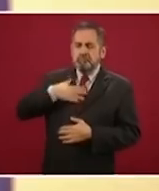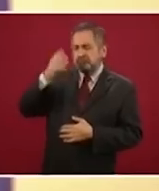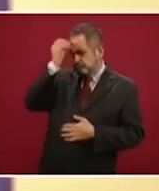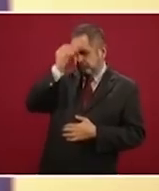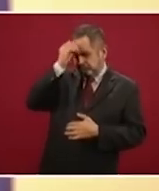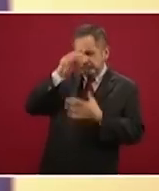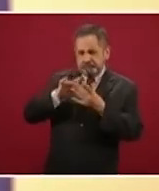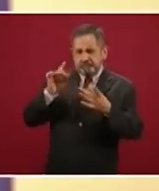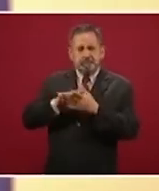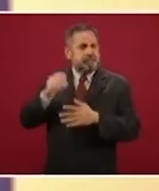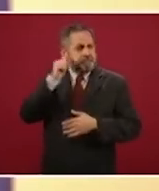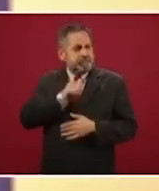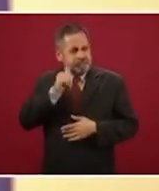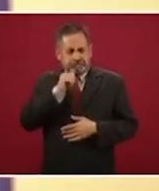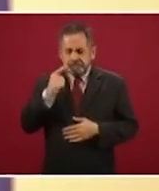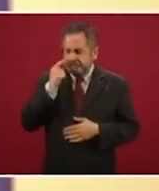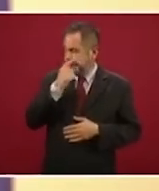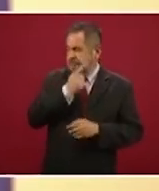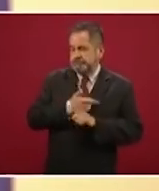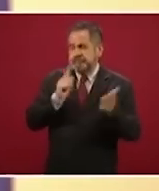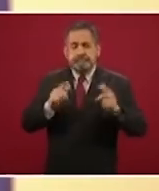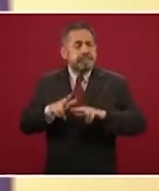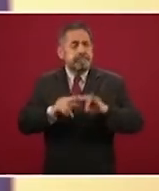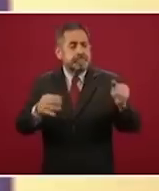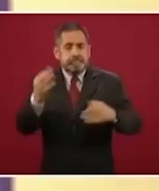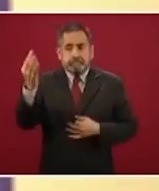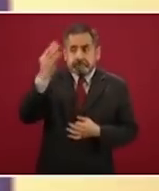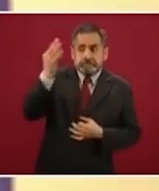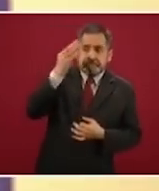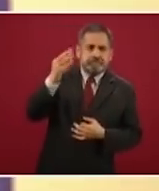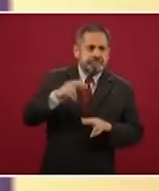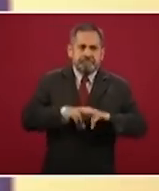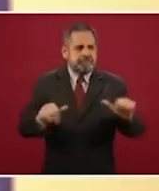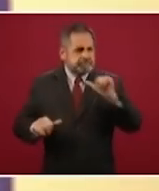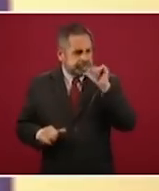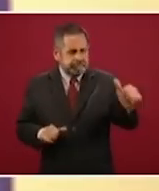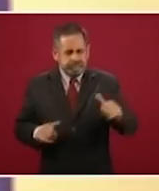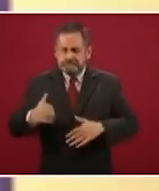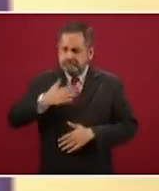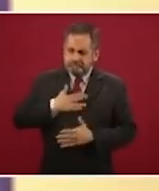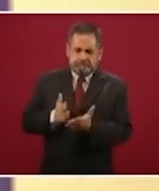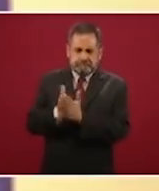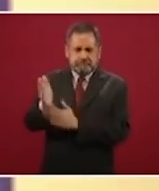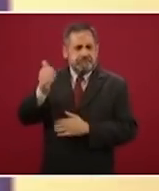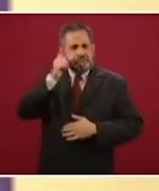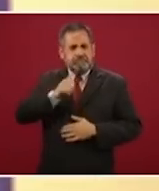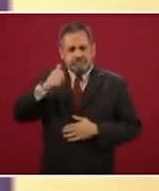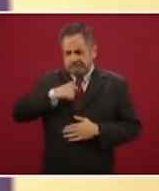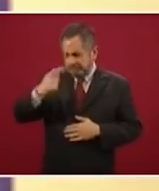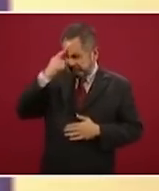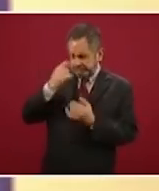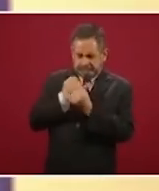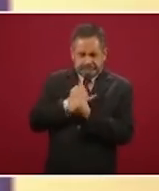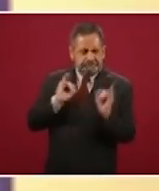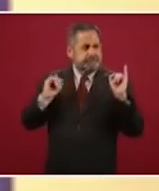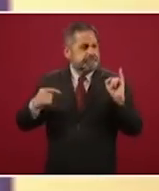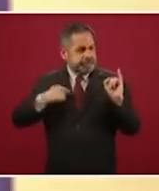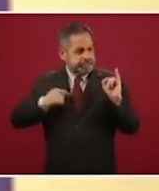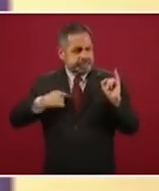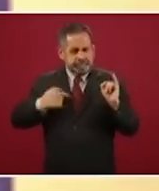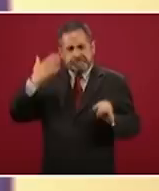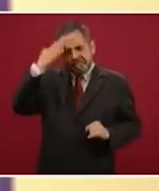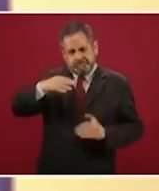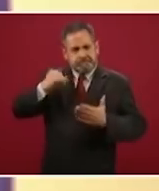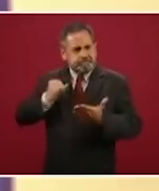han sido siempre muy libres, nadie ha influido absolutamente en ellas y en este punto he obrado siempre con total independencia y